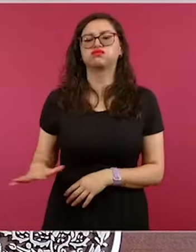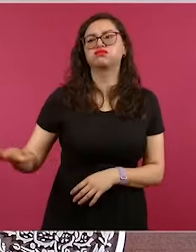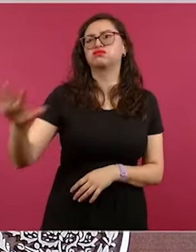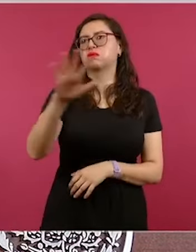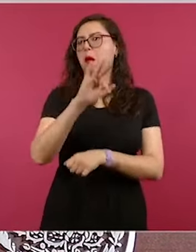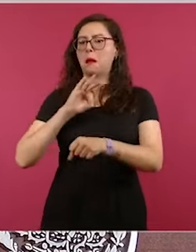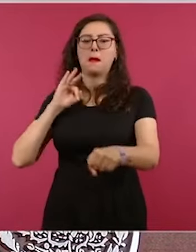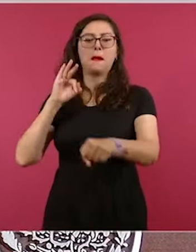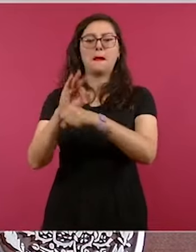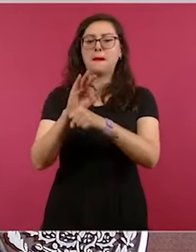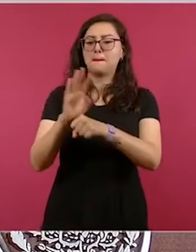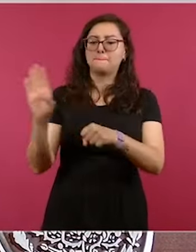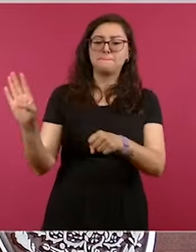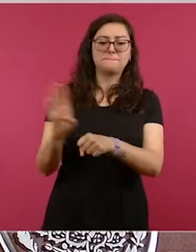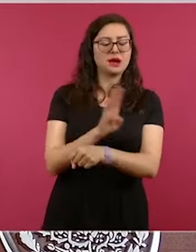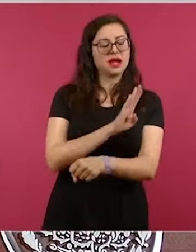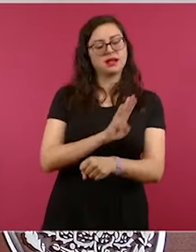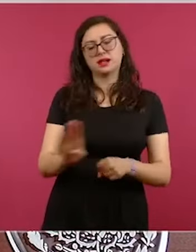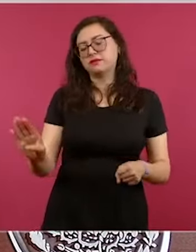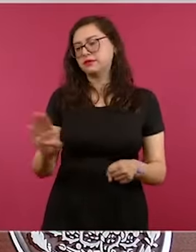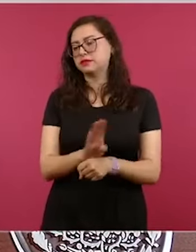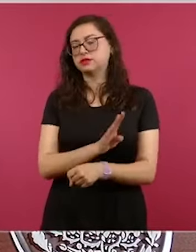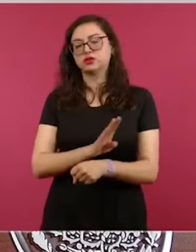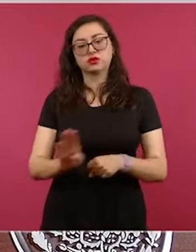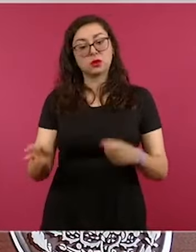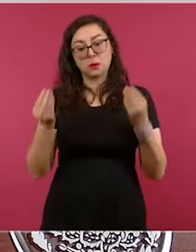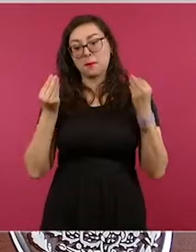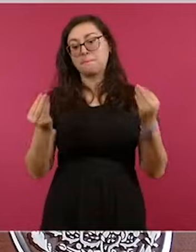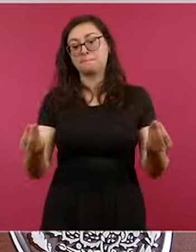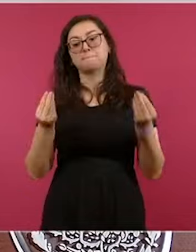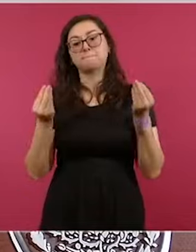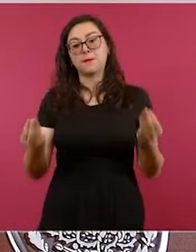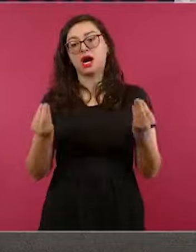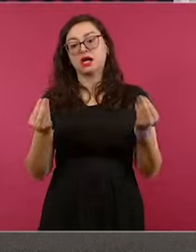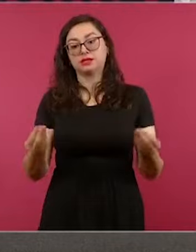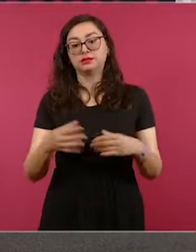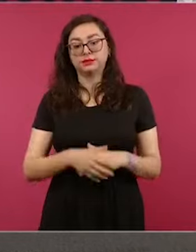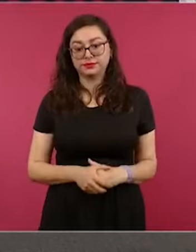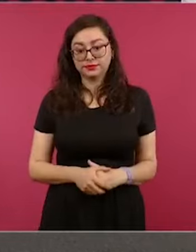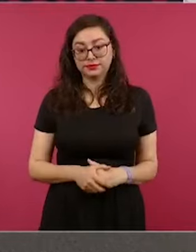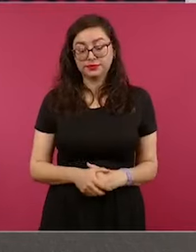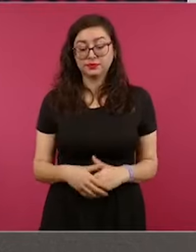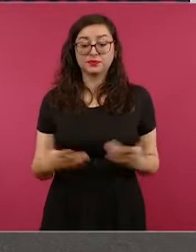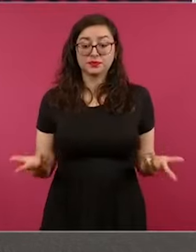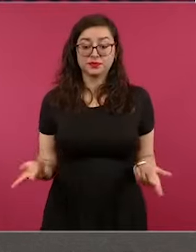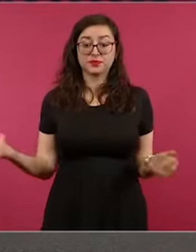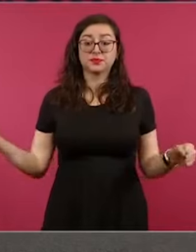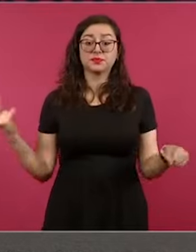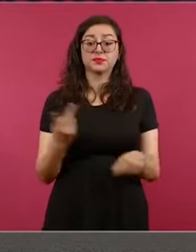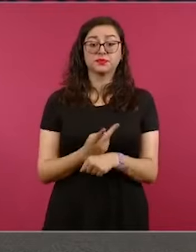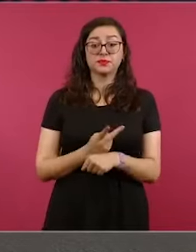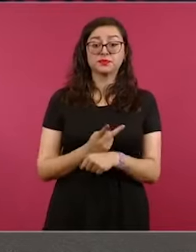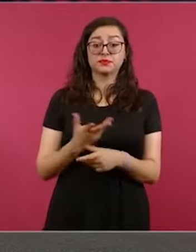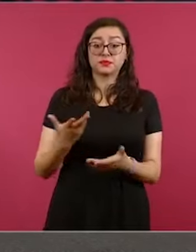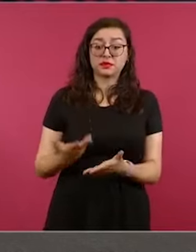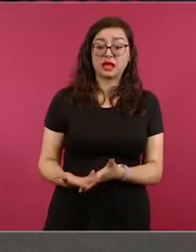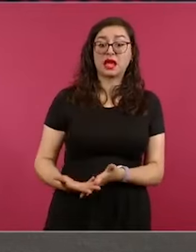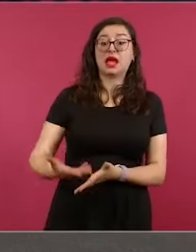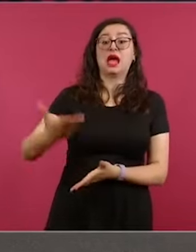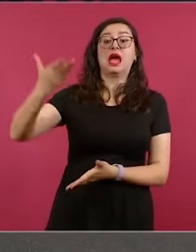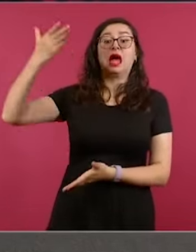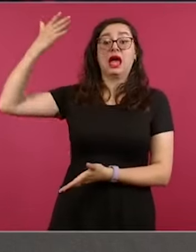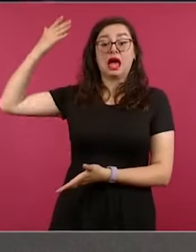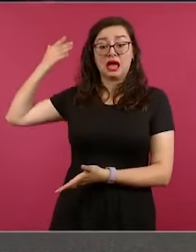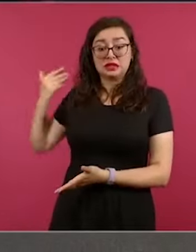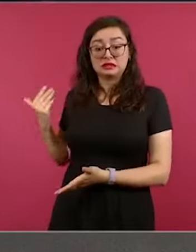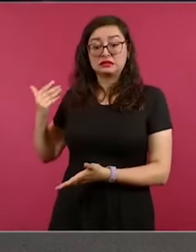trabajadores esa reforma es para corregir un